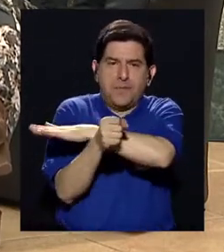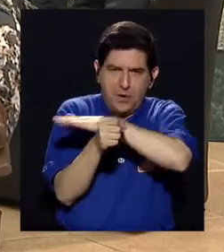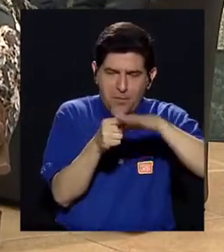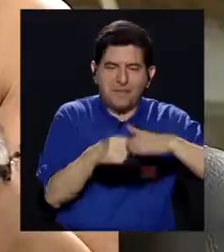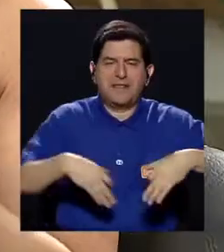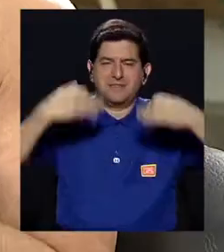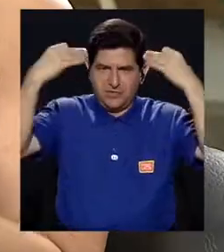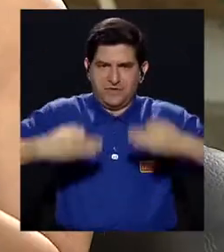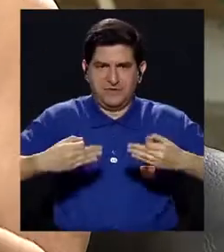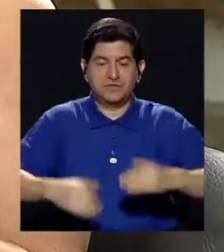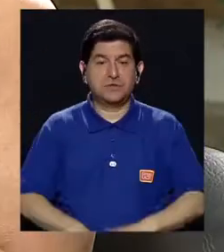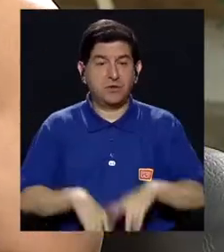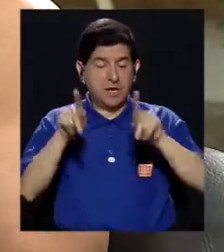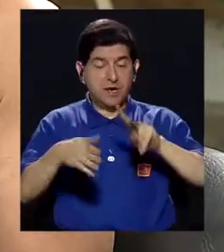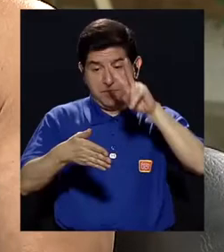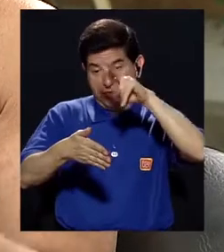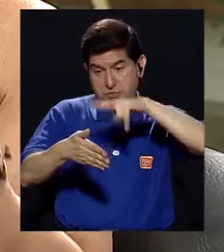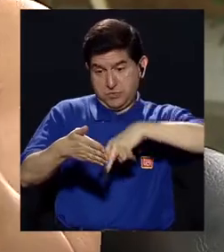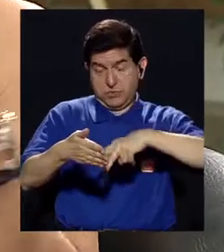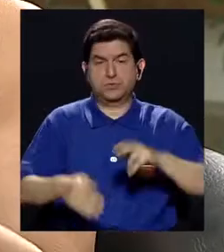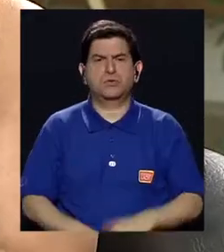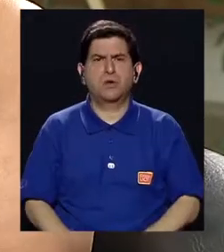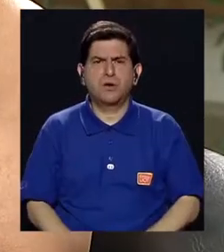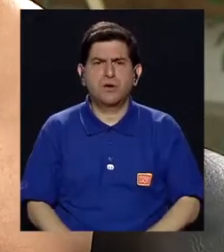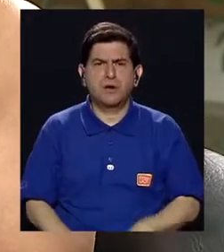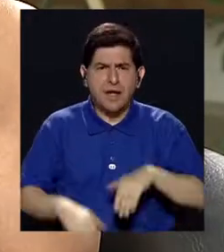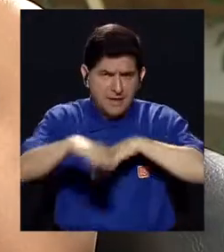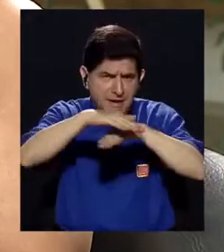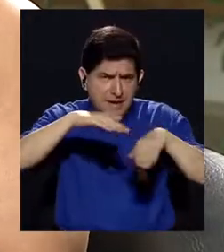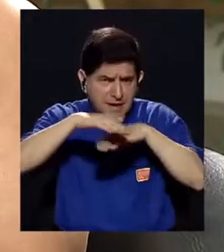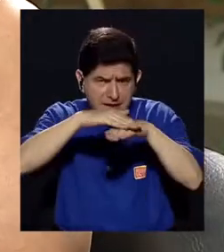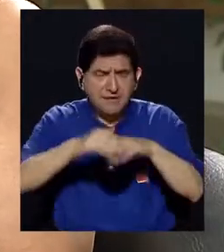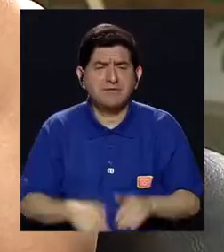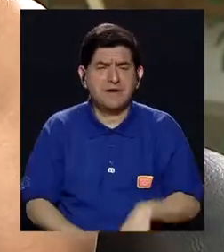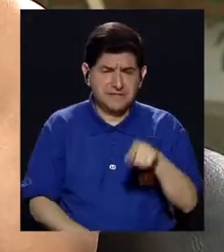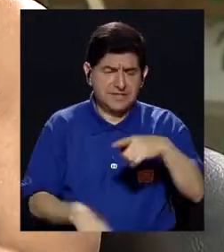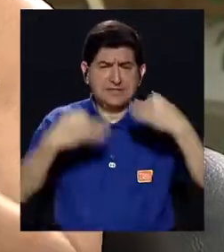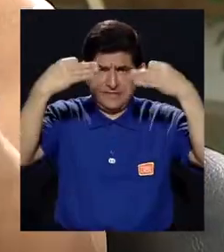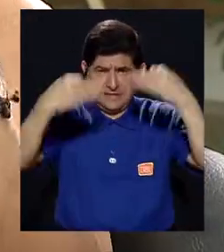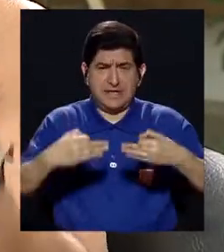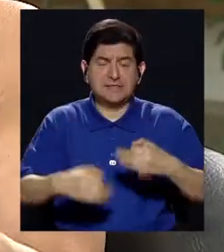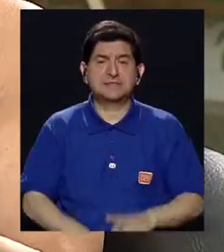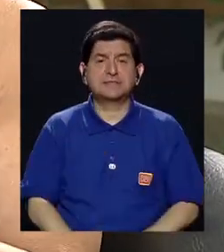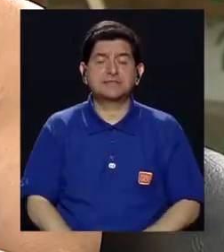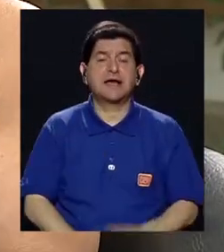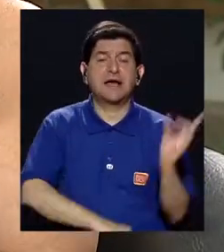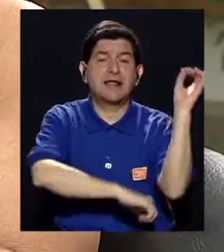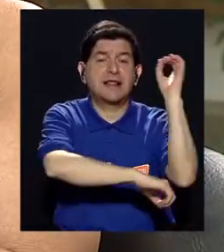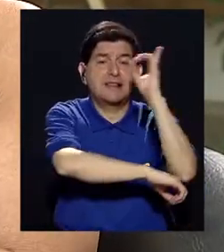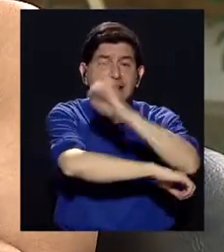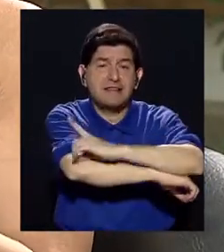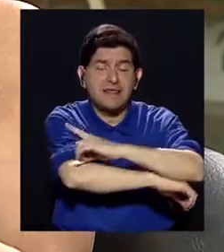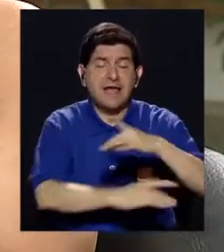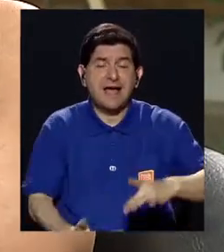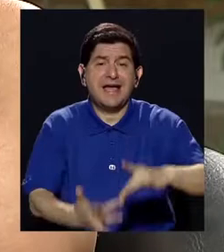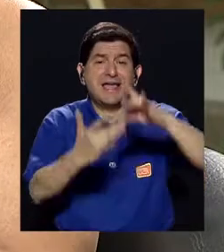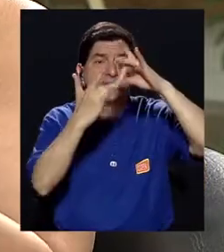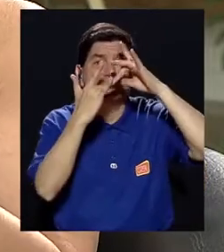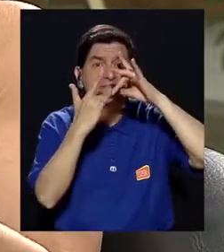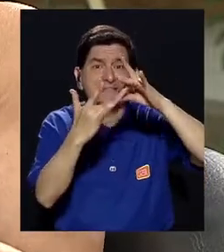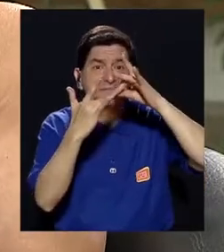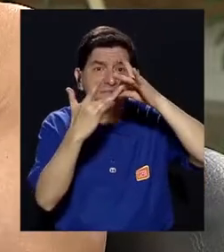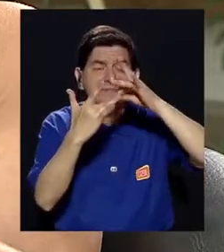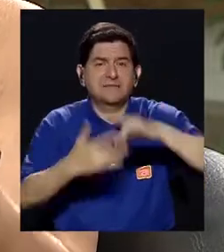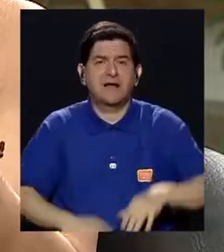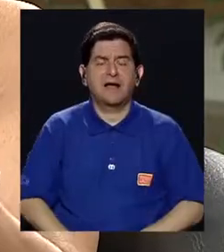Ese es el decreto. Y de hecho, cuando la gente ve el decreto, lo fundamental de este decreto que hicimos fue colocar un día en especial